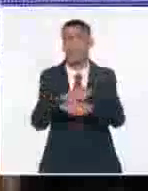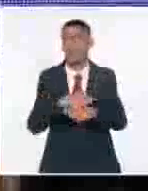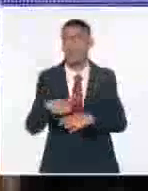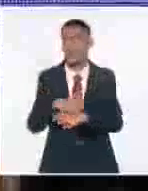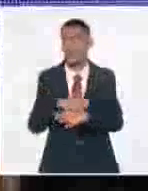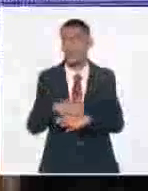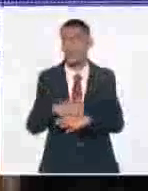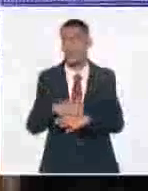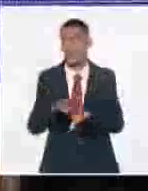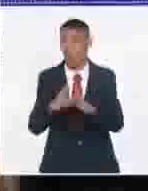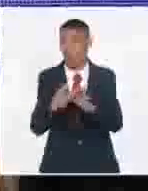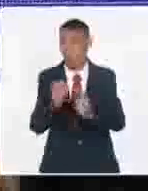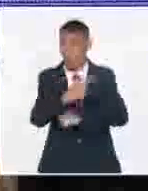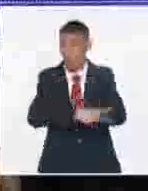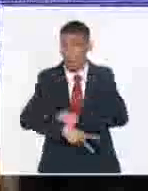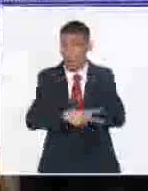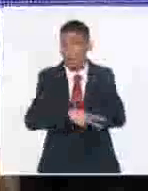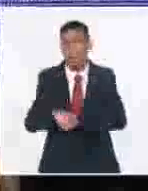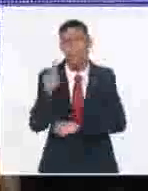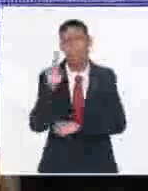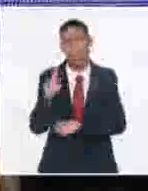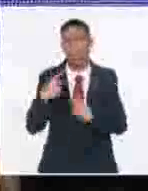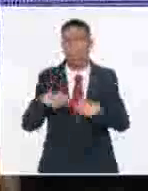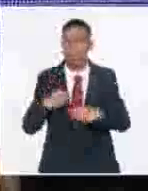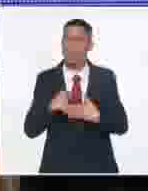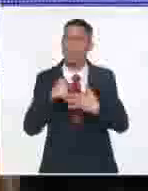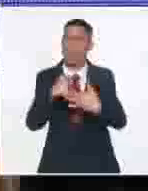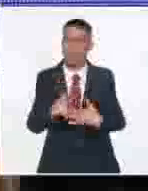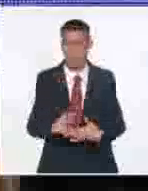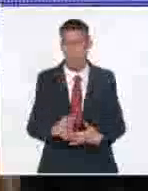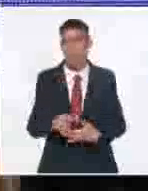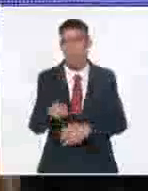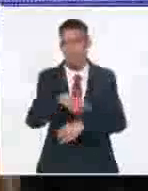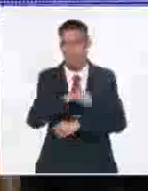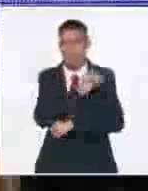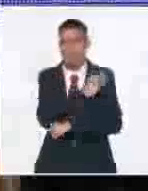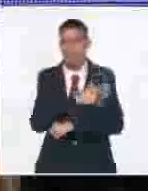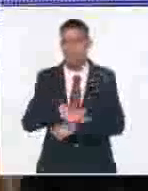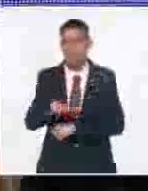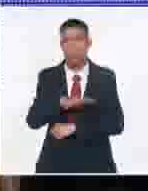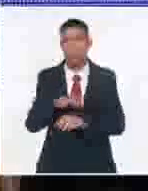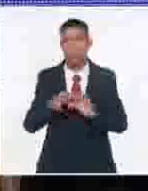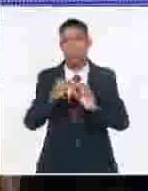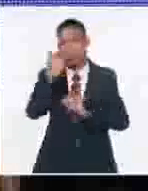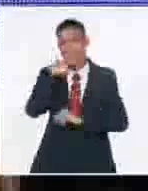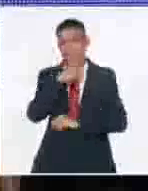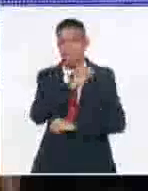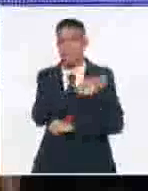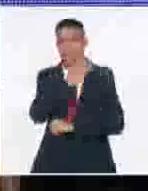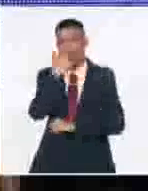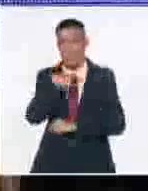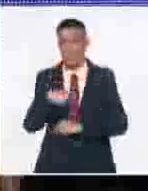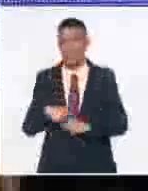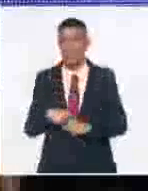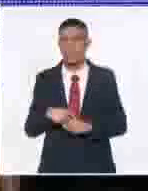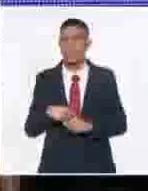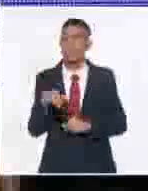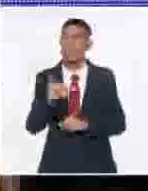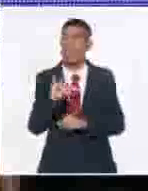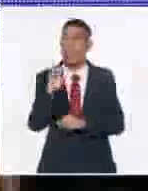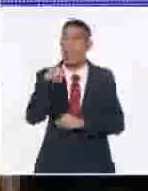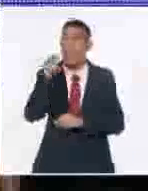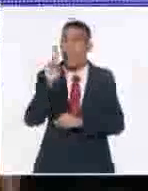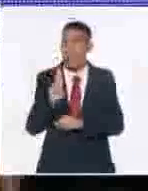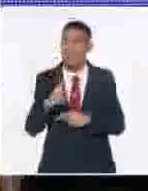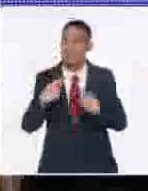emergencia y extraordinaria de la Asamblea General de las Naciones Unidas, y nuestra apelación a